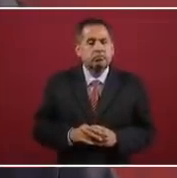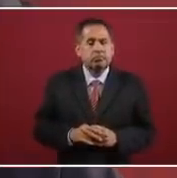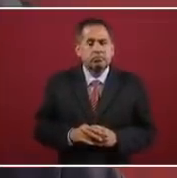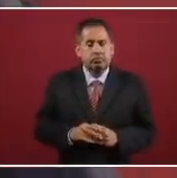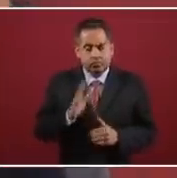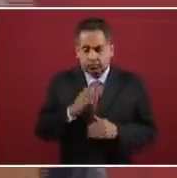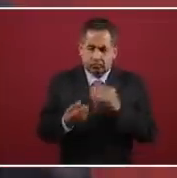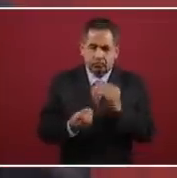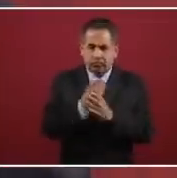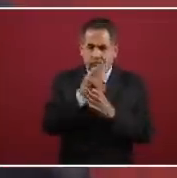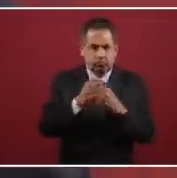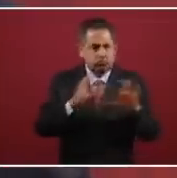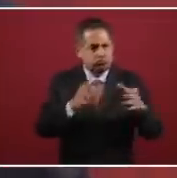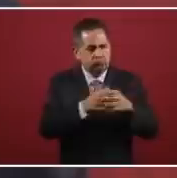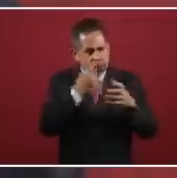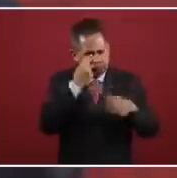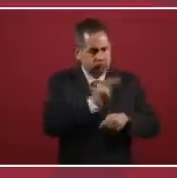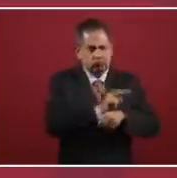esta corporación